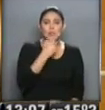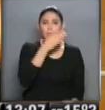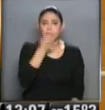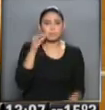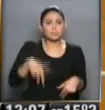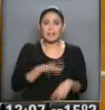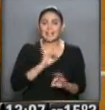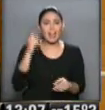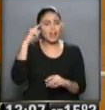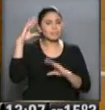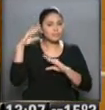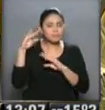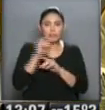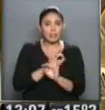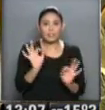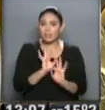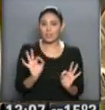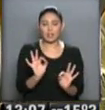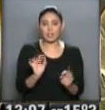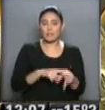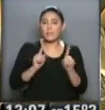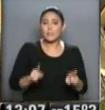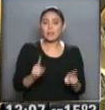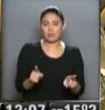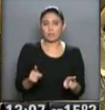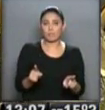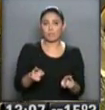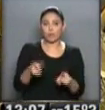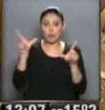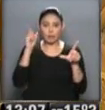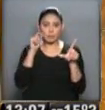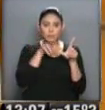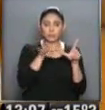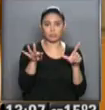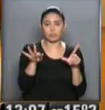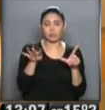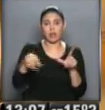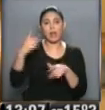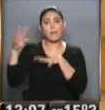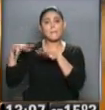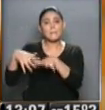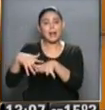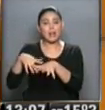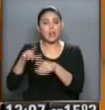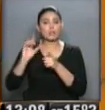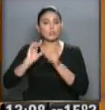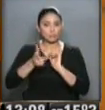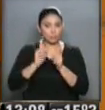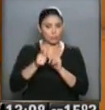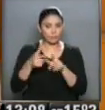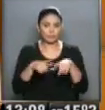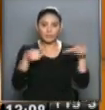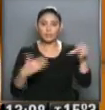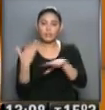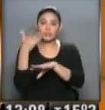nada, ni una reflexión. En el mismo momento que la transmisión pasa a la barra brava de Newell's, ingresando en su